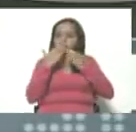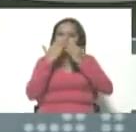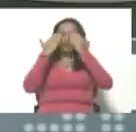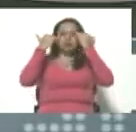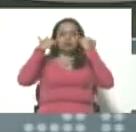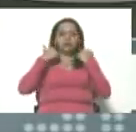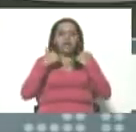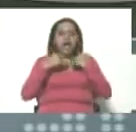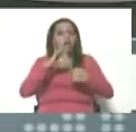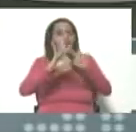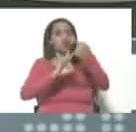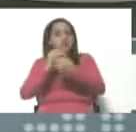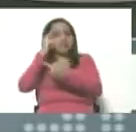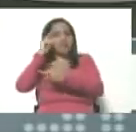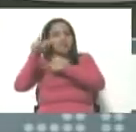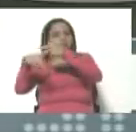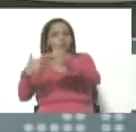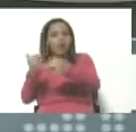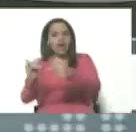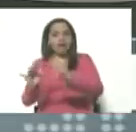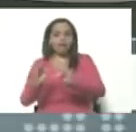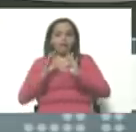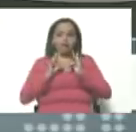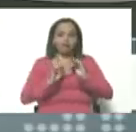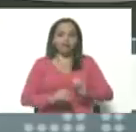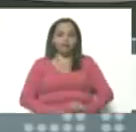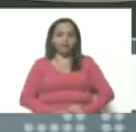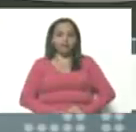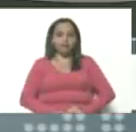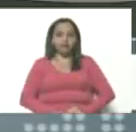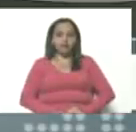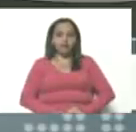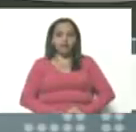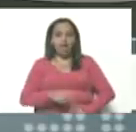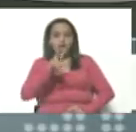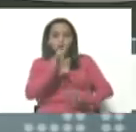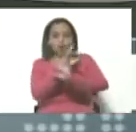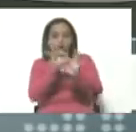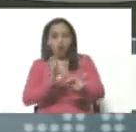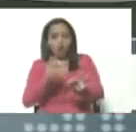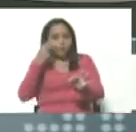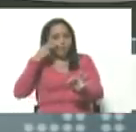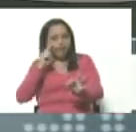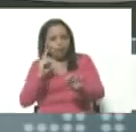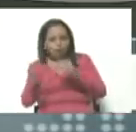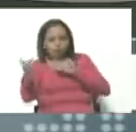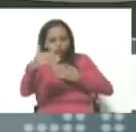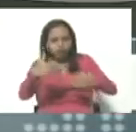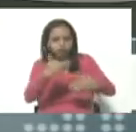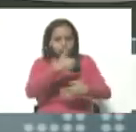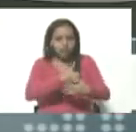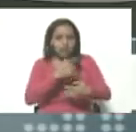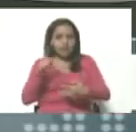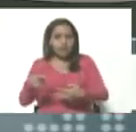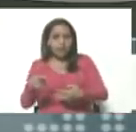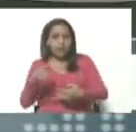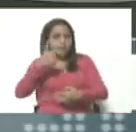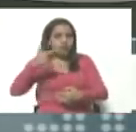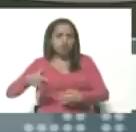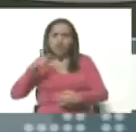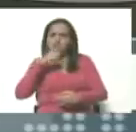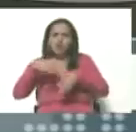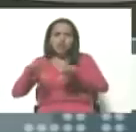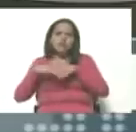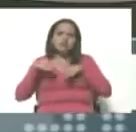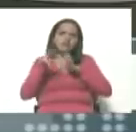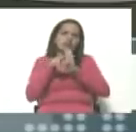está contagiado. Son las dos vías, los trocheros y los descuidos. Anótenlo,